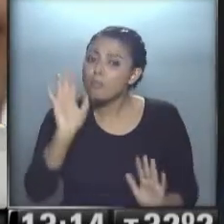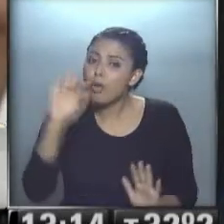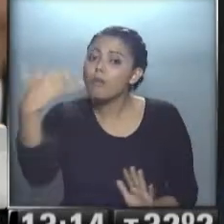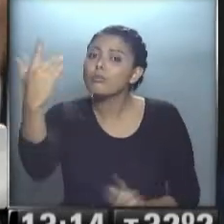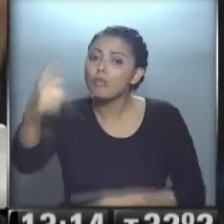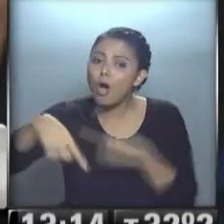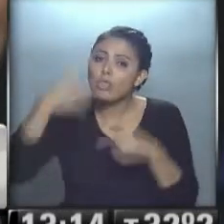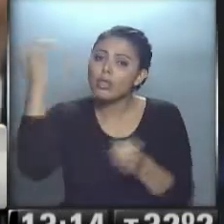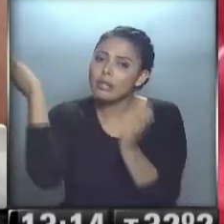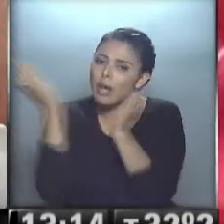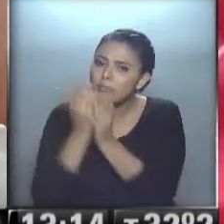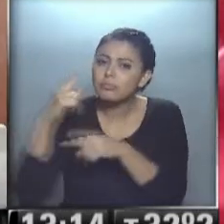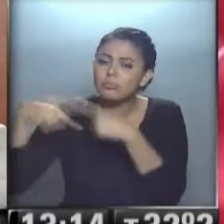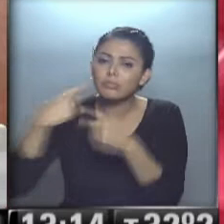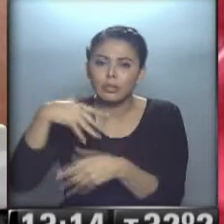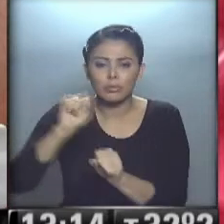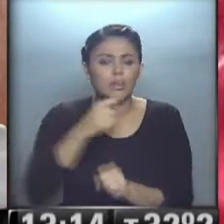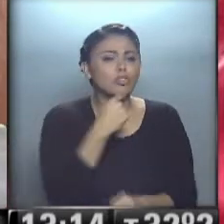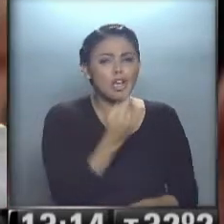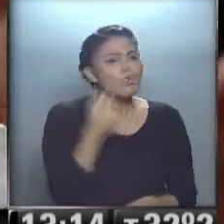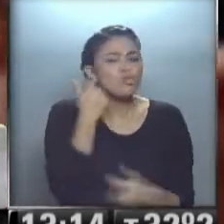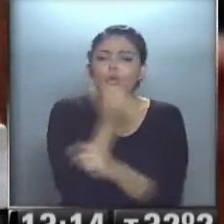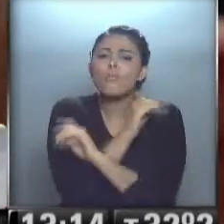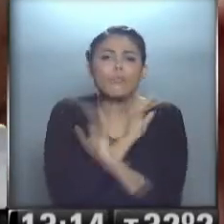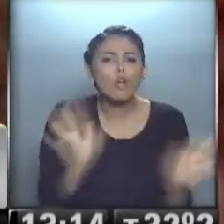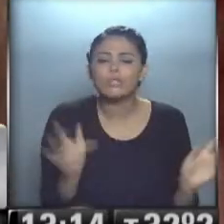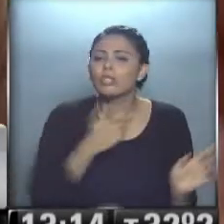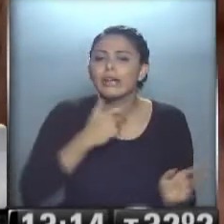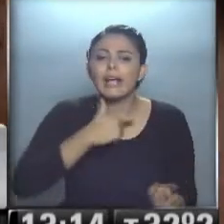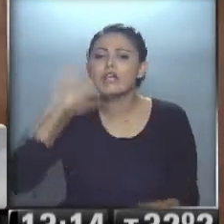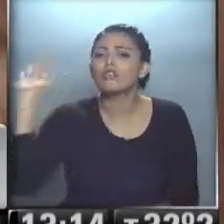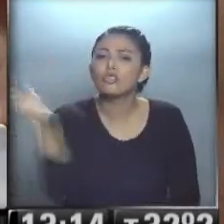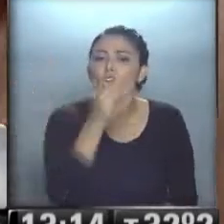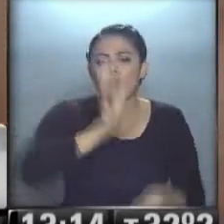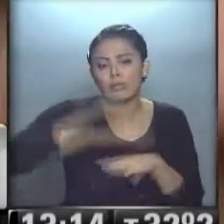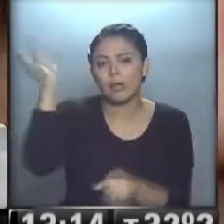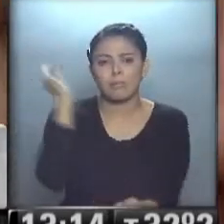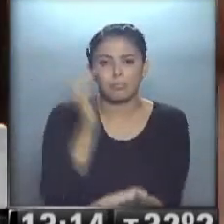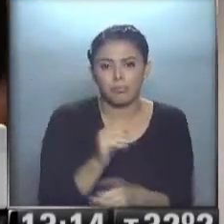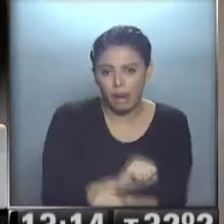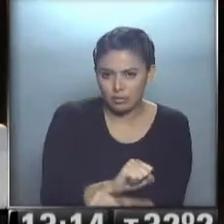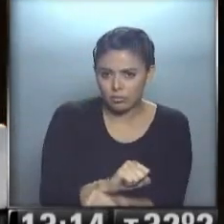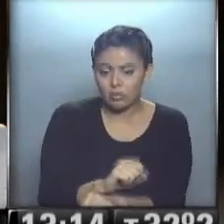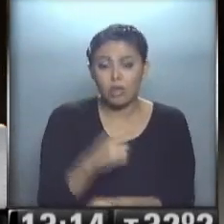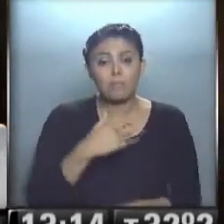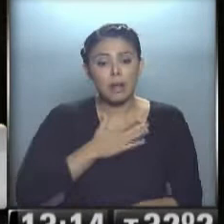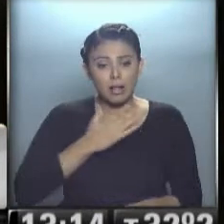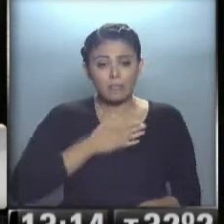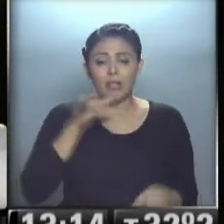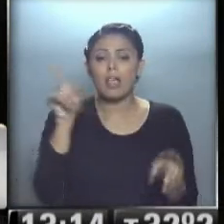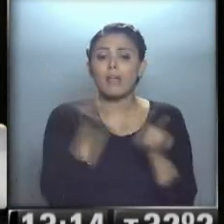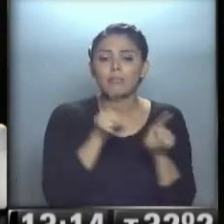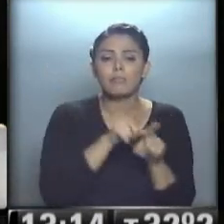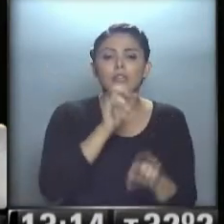de seguir luchando y yo le dije no importa doctor yo quiero ir por todos y yo considero que los rivero que lo